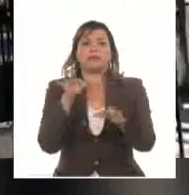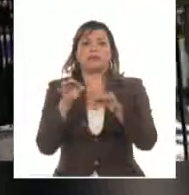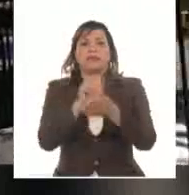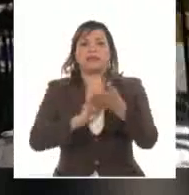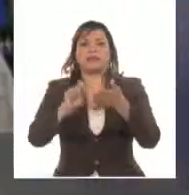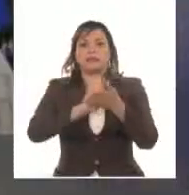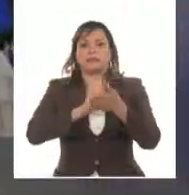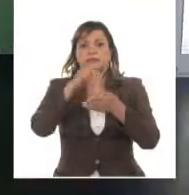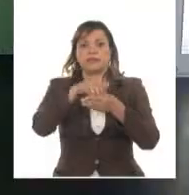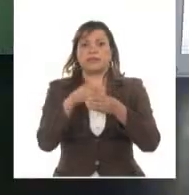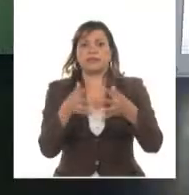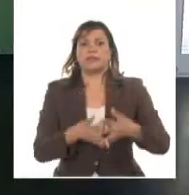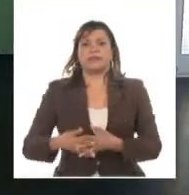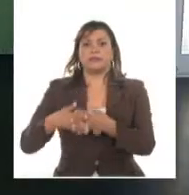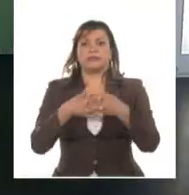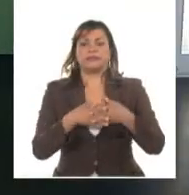Unidos.